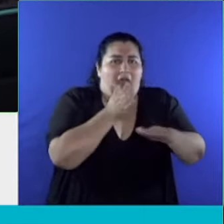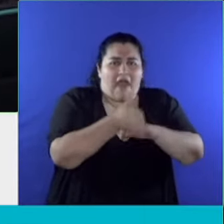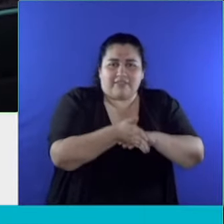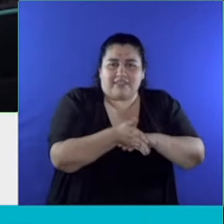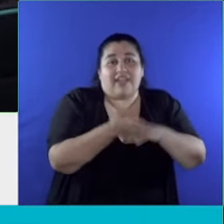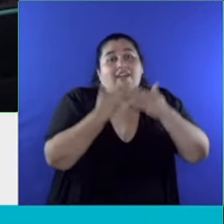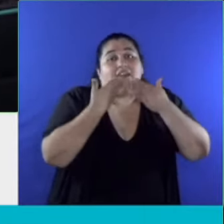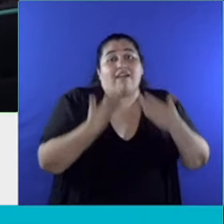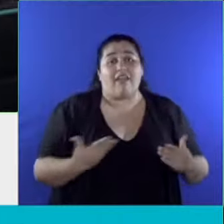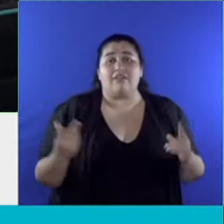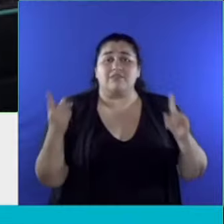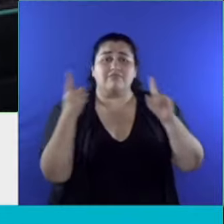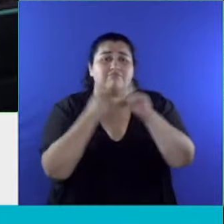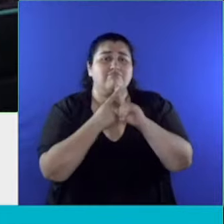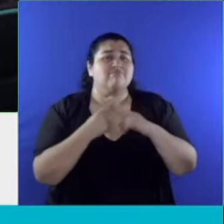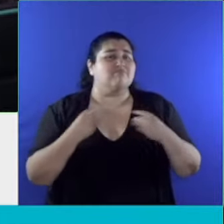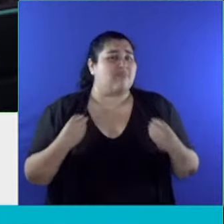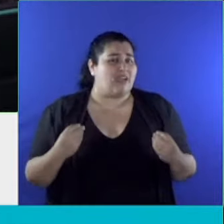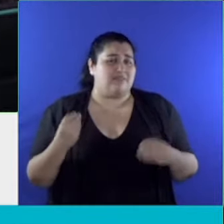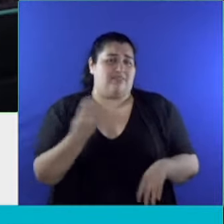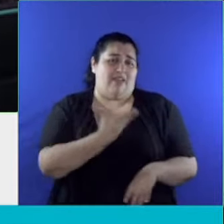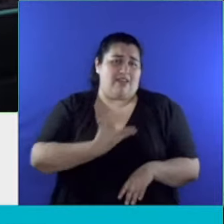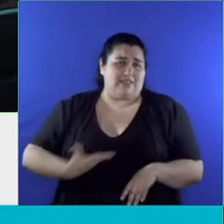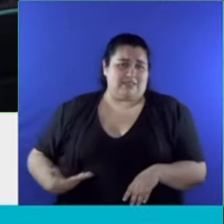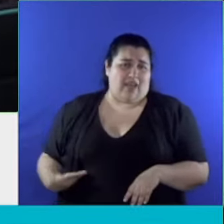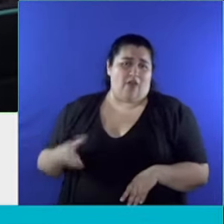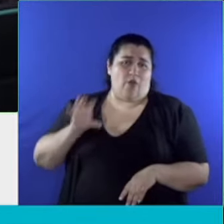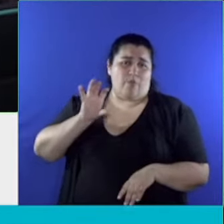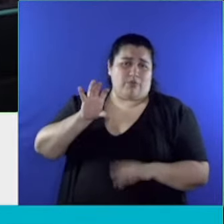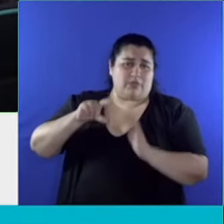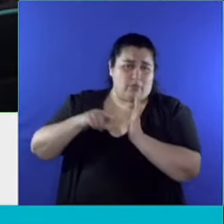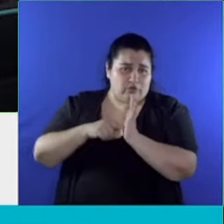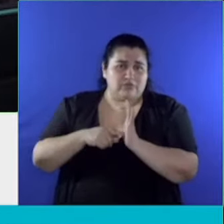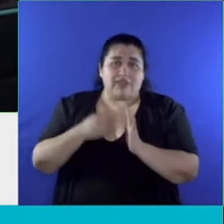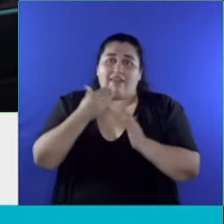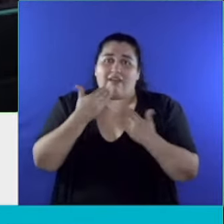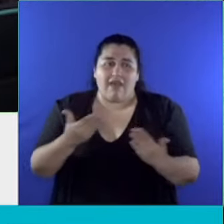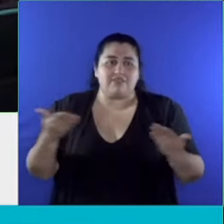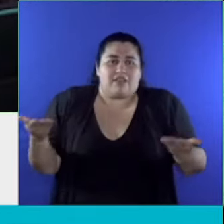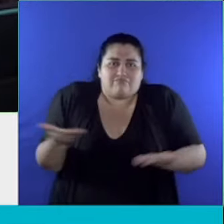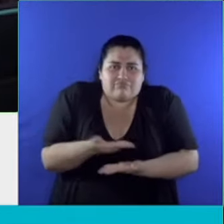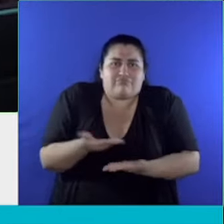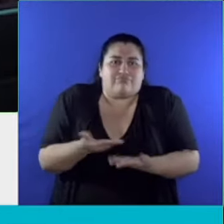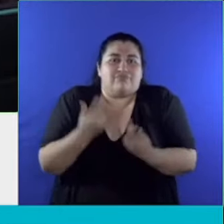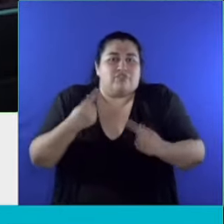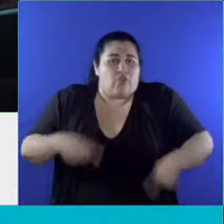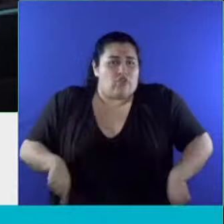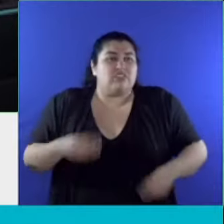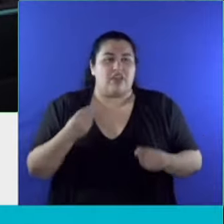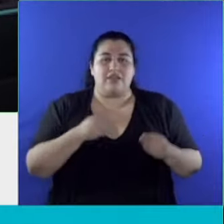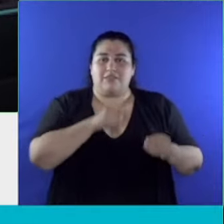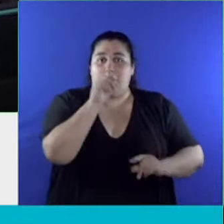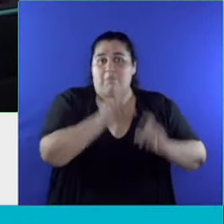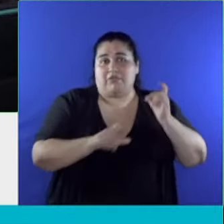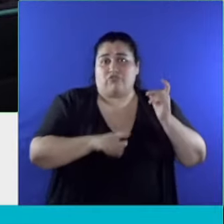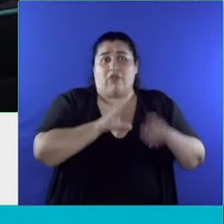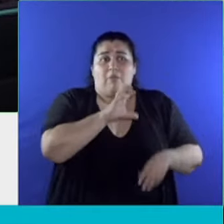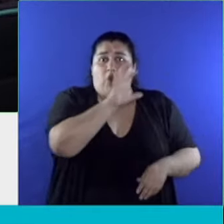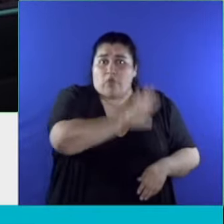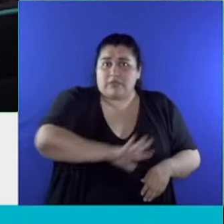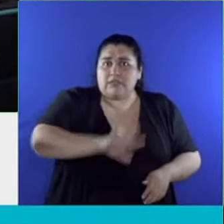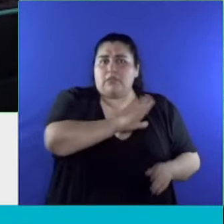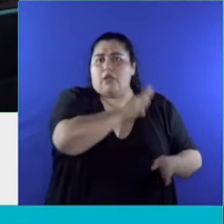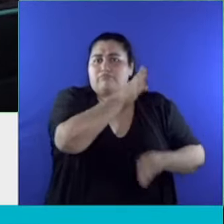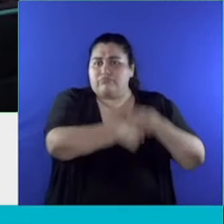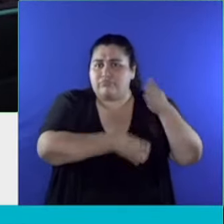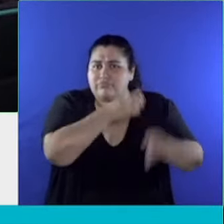intervención y el rol que tiene el Estado para poder canalizar esas demandas para poder canalizar que miles de vecinos y vecinos de la provincia puedan